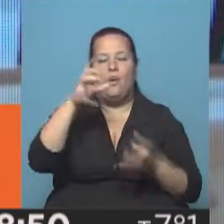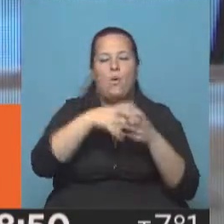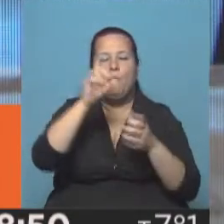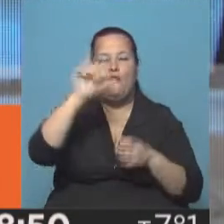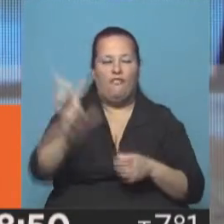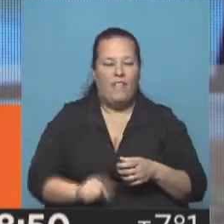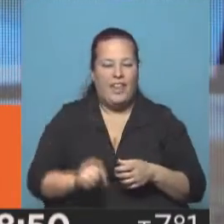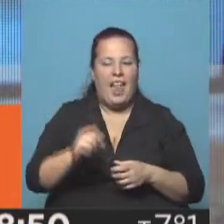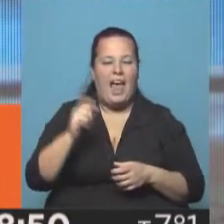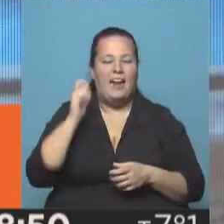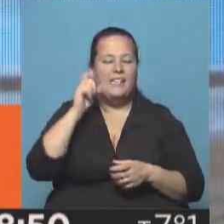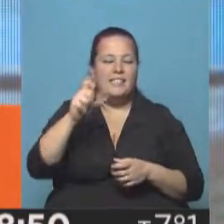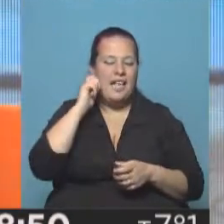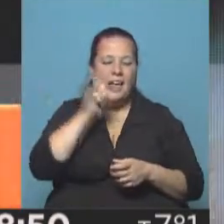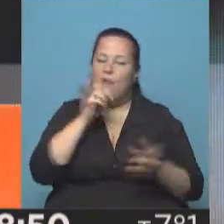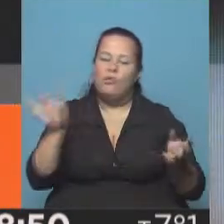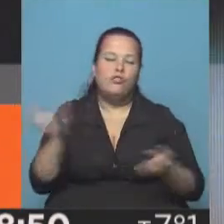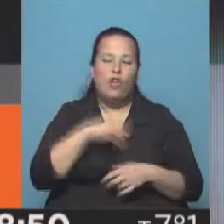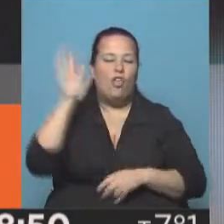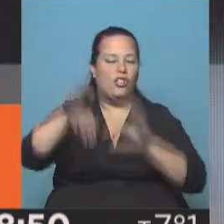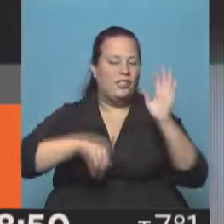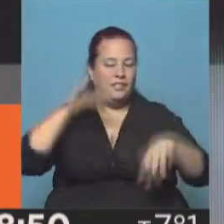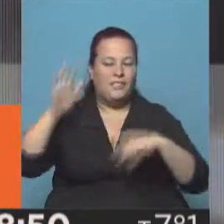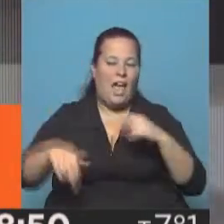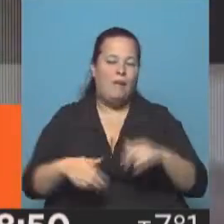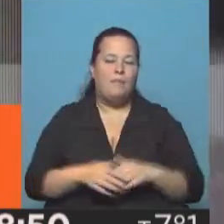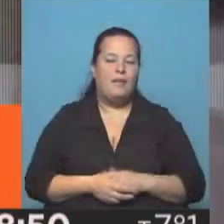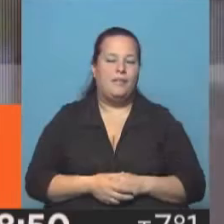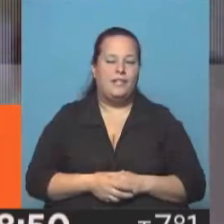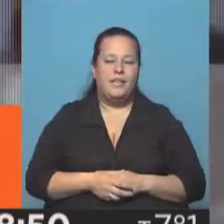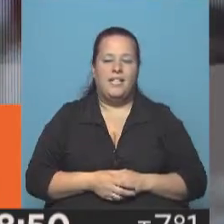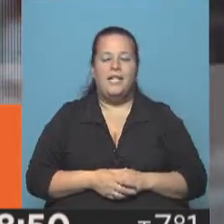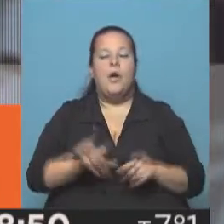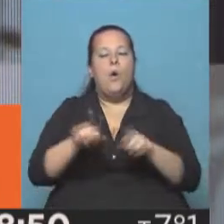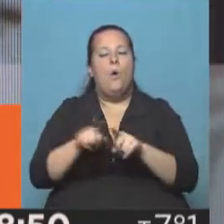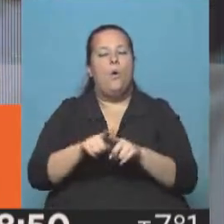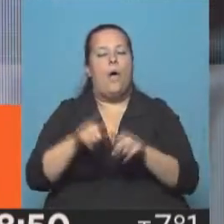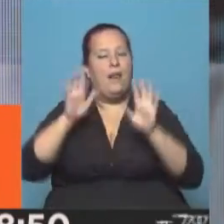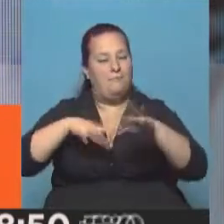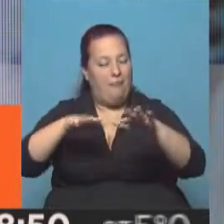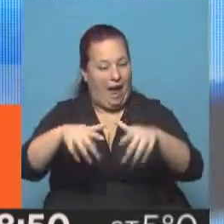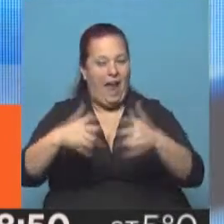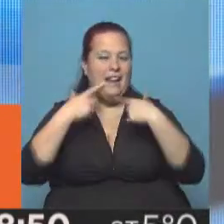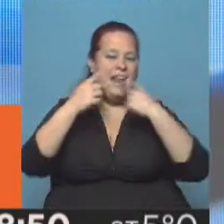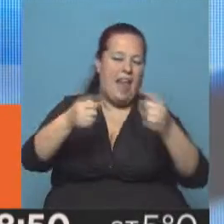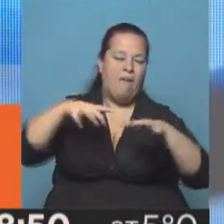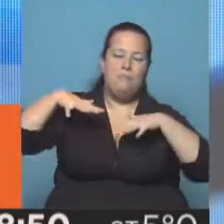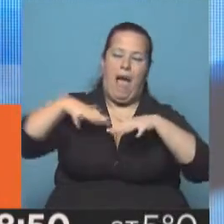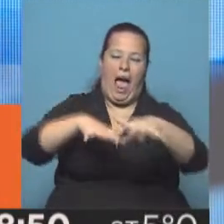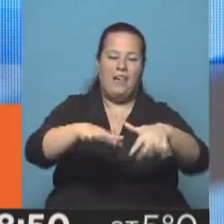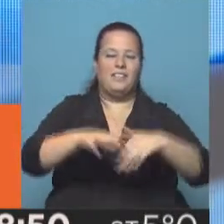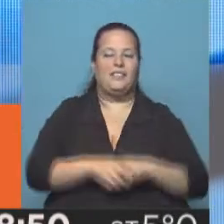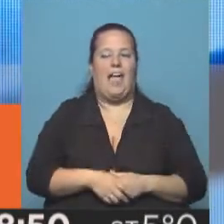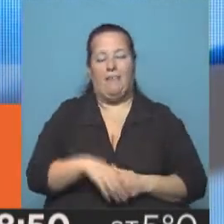la gente bueno estamos convocando a una manifestación o una movilización